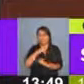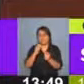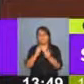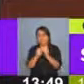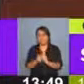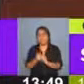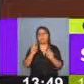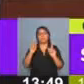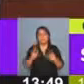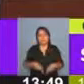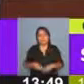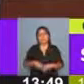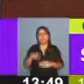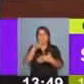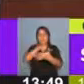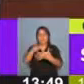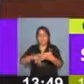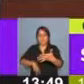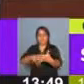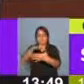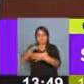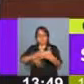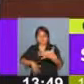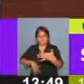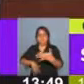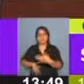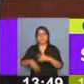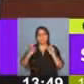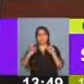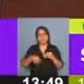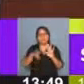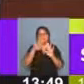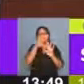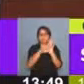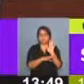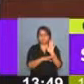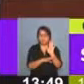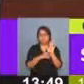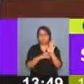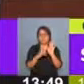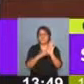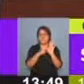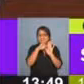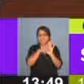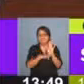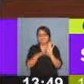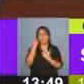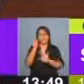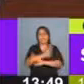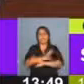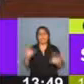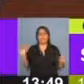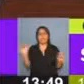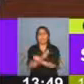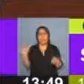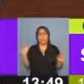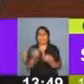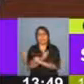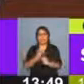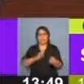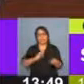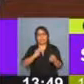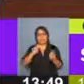y leído el texto ordenado y las normas transitorias, queda aprobada la reforma